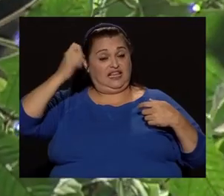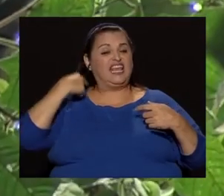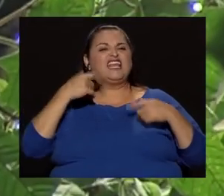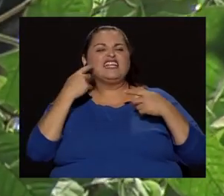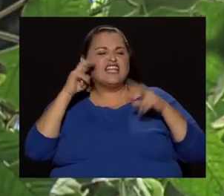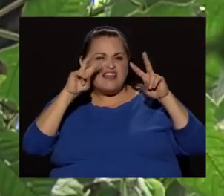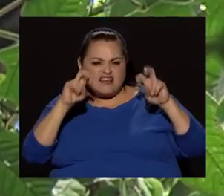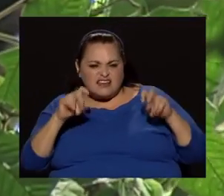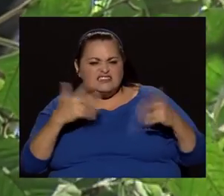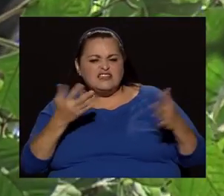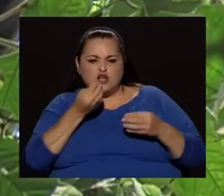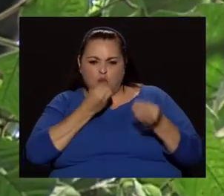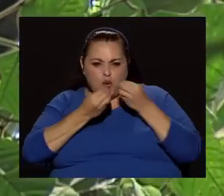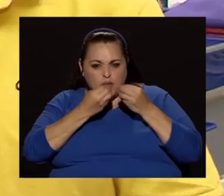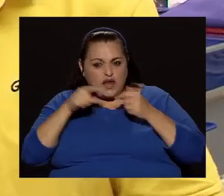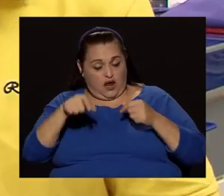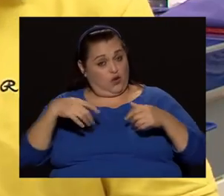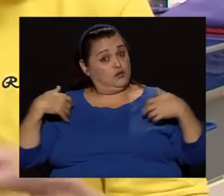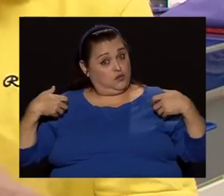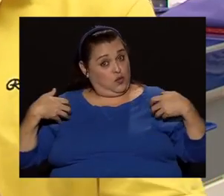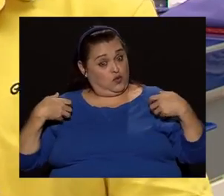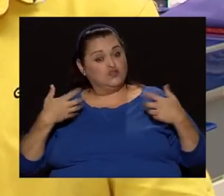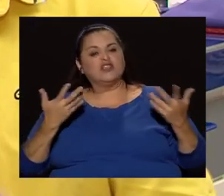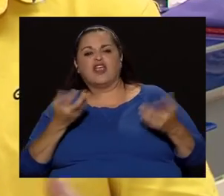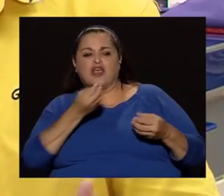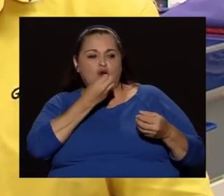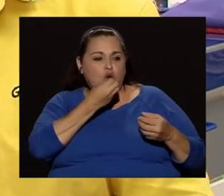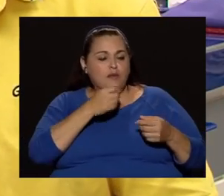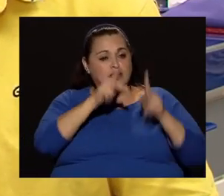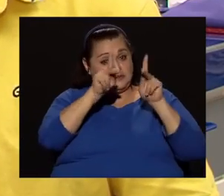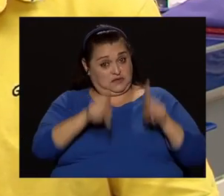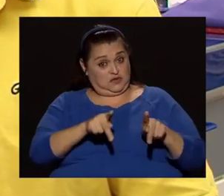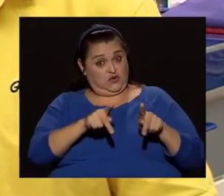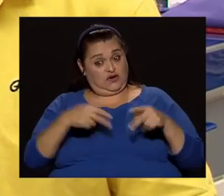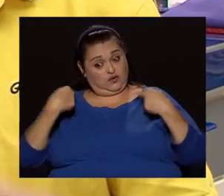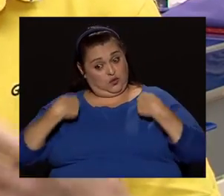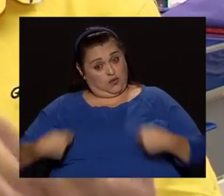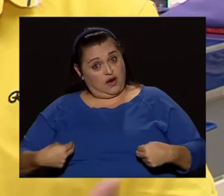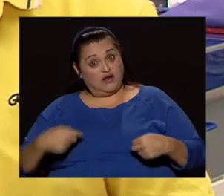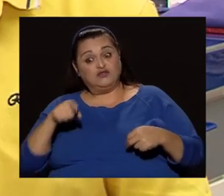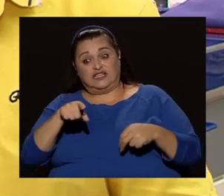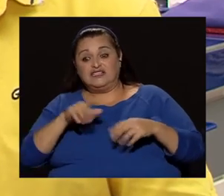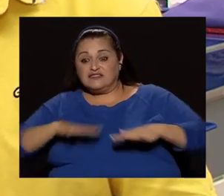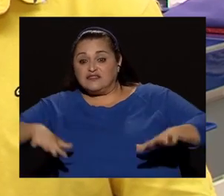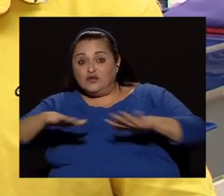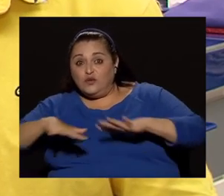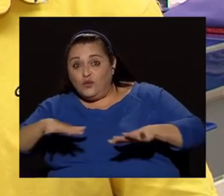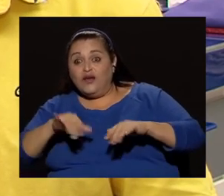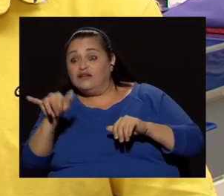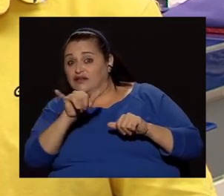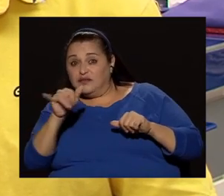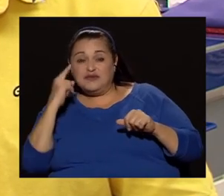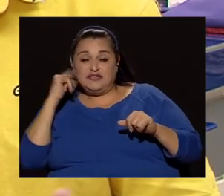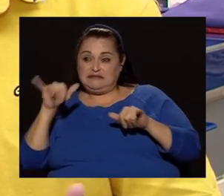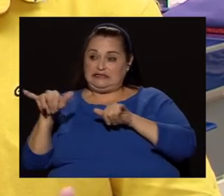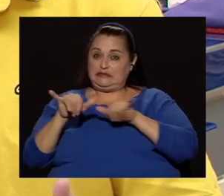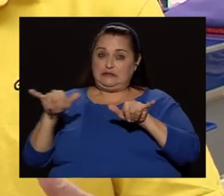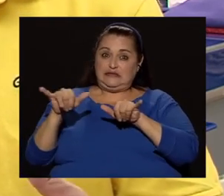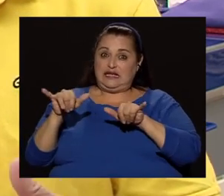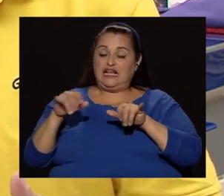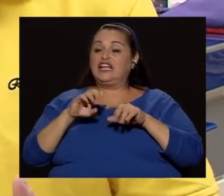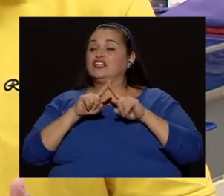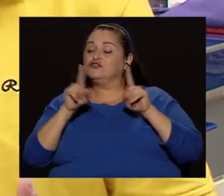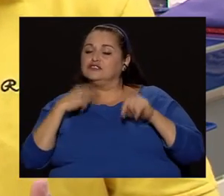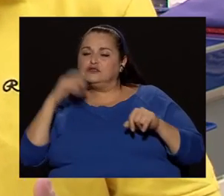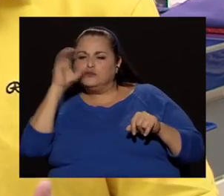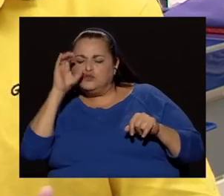después qué comen los humanos de esas mismas regiones, que sea similar, y buscar en lo que comían los chimpancés